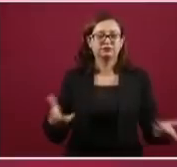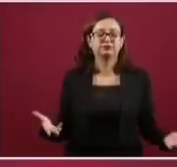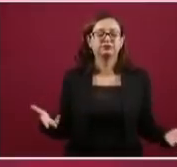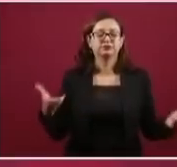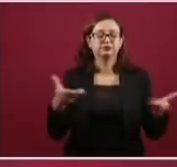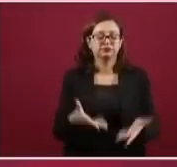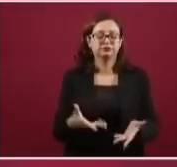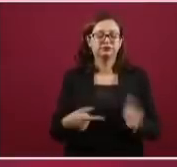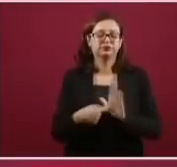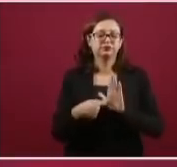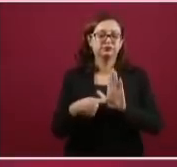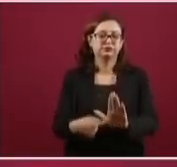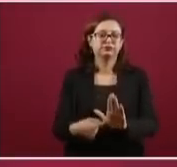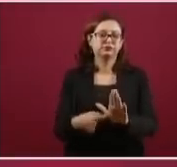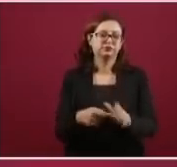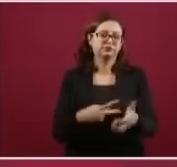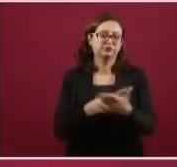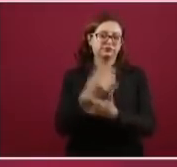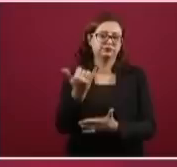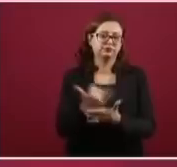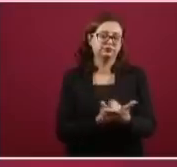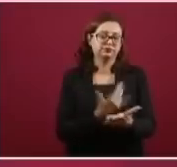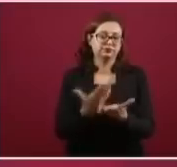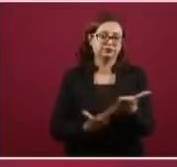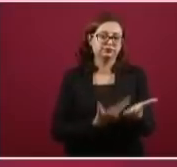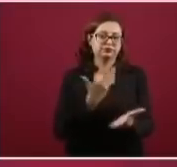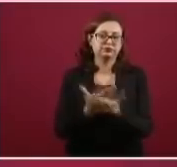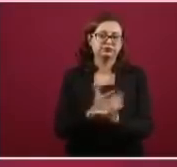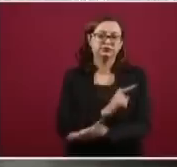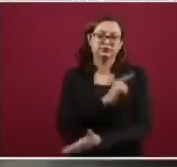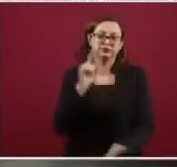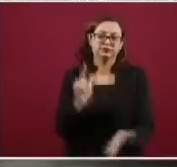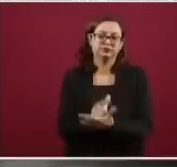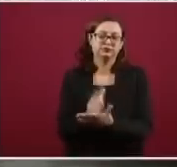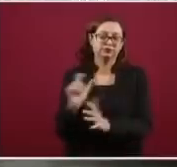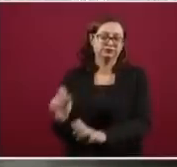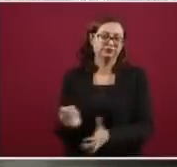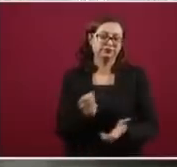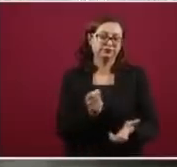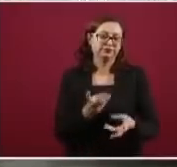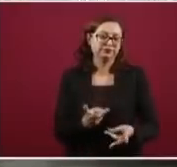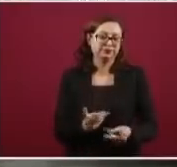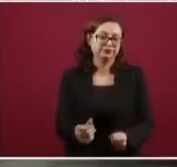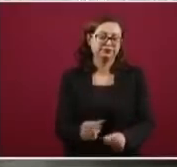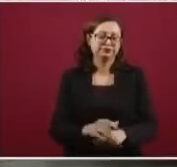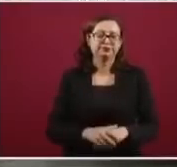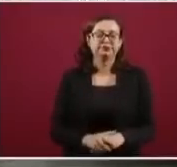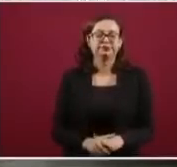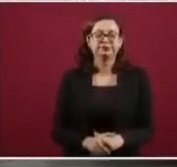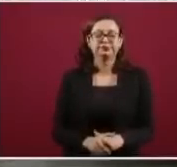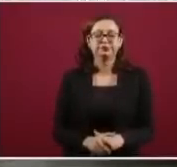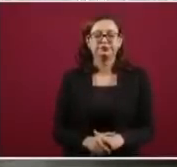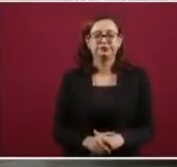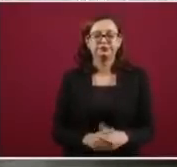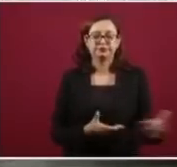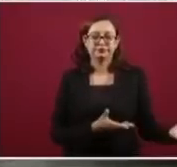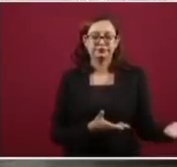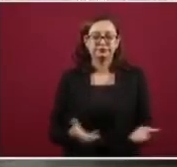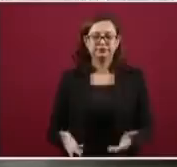de el proyecto de ley de ingresos y de presupuesto entonces vamos con el